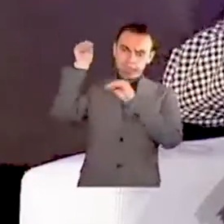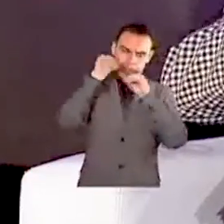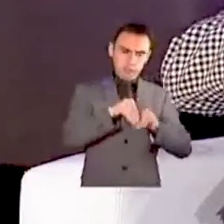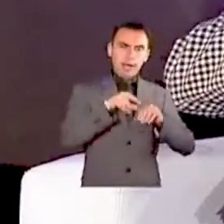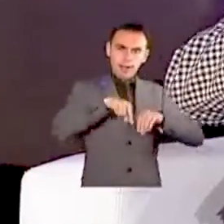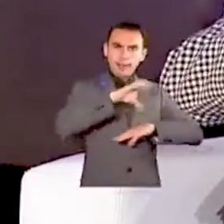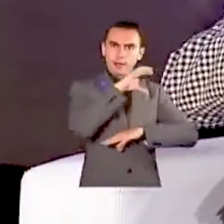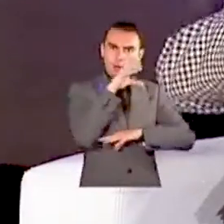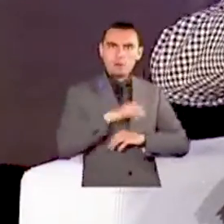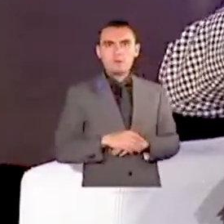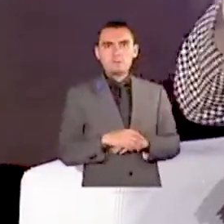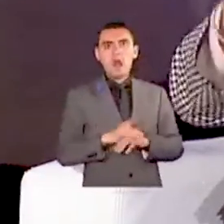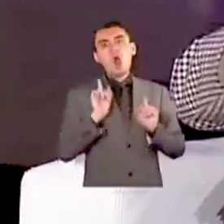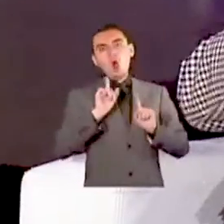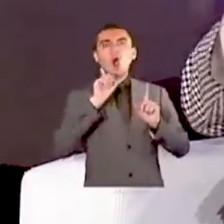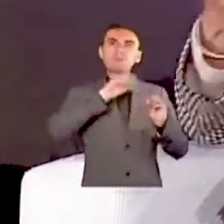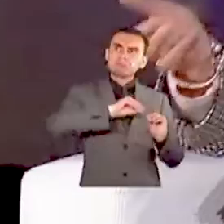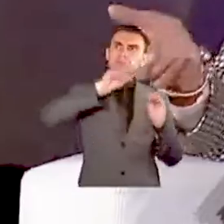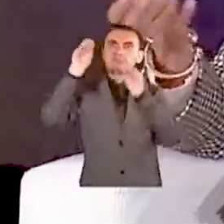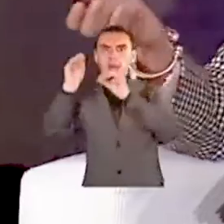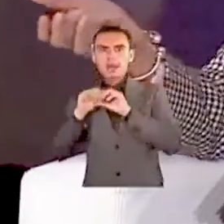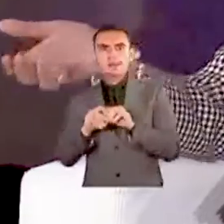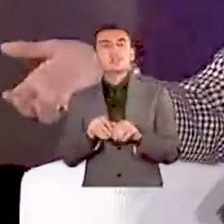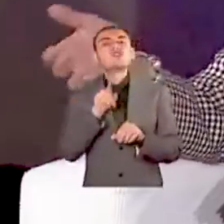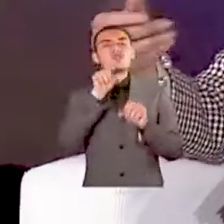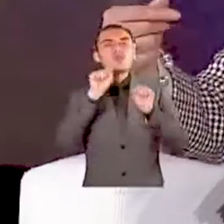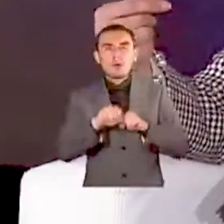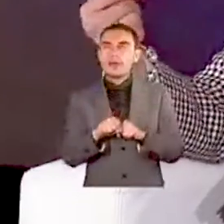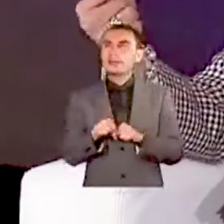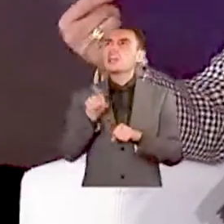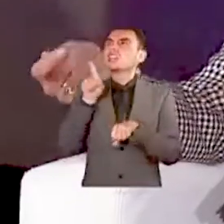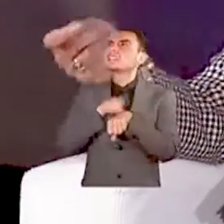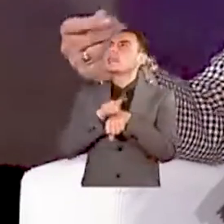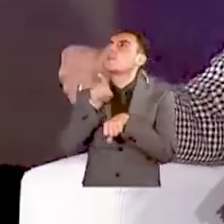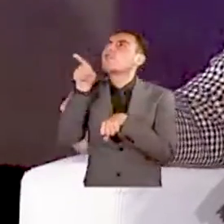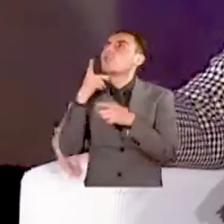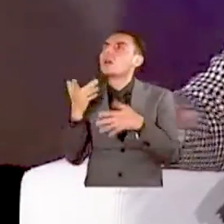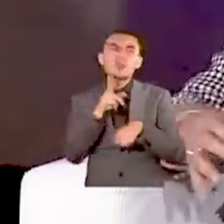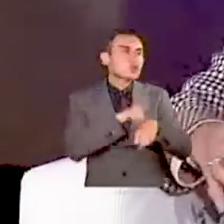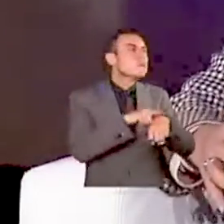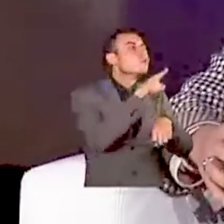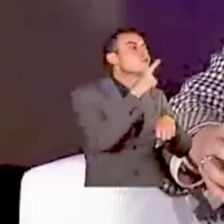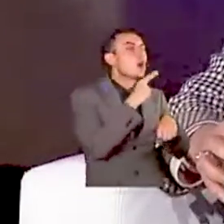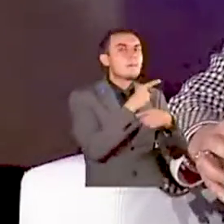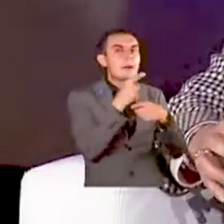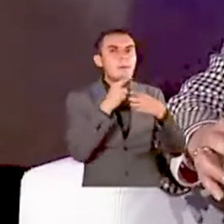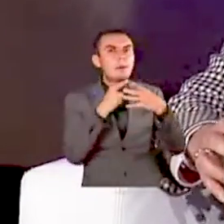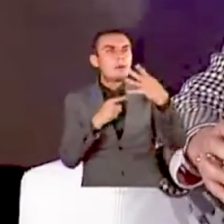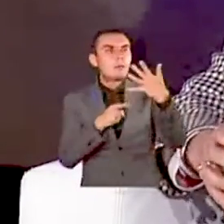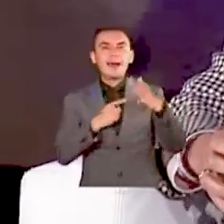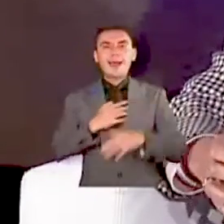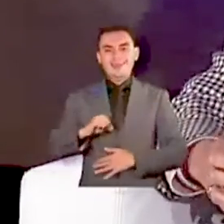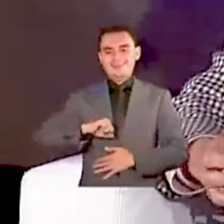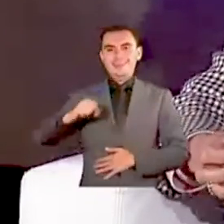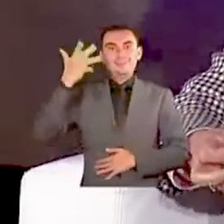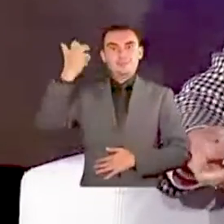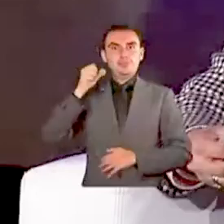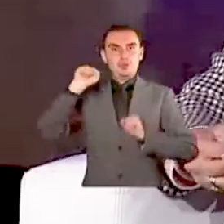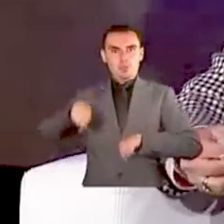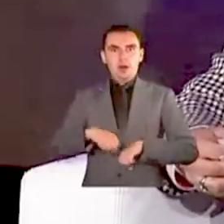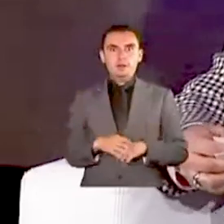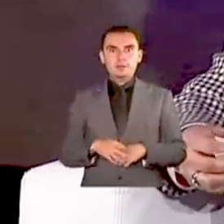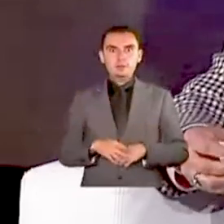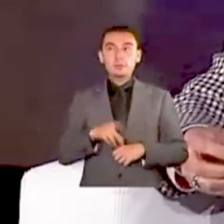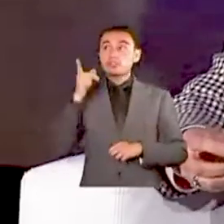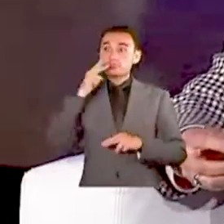extranjeros y han trabajado también en Colombia, pueden unir sus esfuerzos laborales para conseguir un derecho pensional. Es así